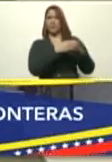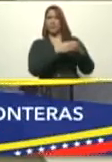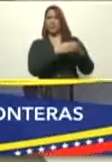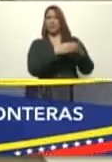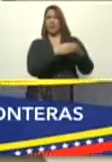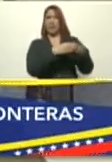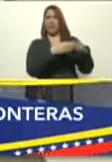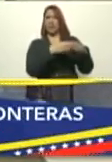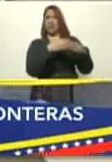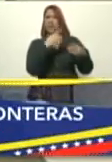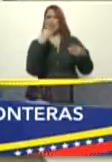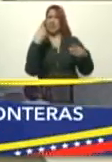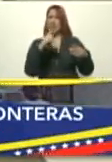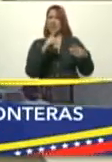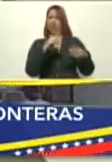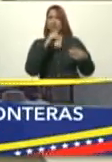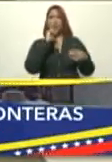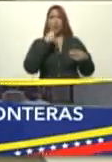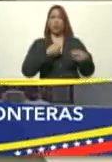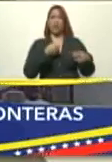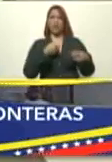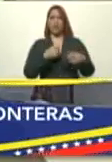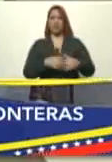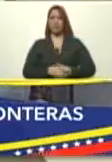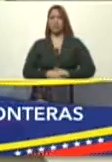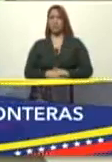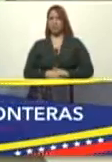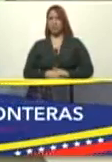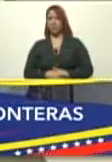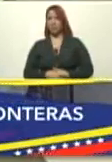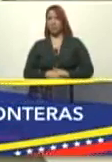en Ucrania, de la derecha ucraniana,